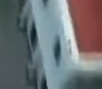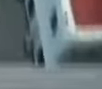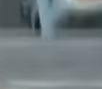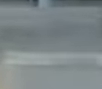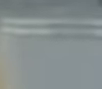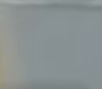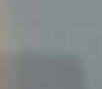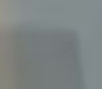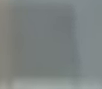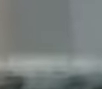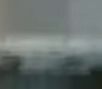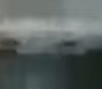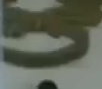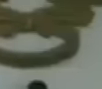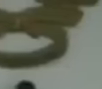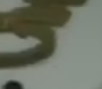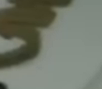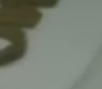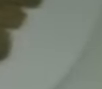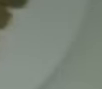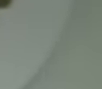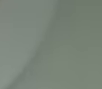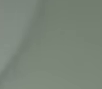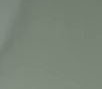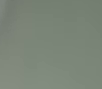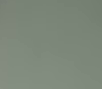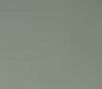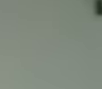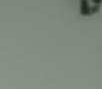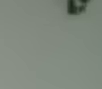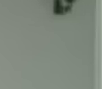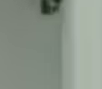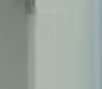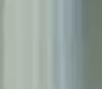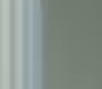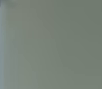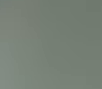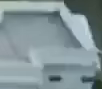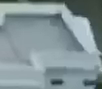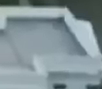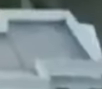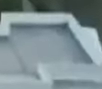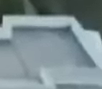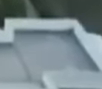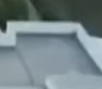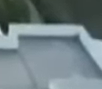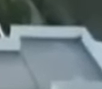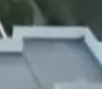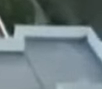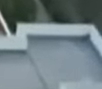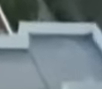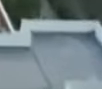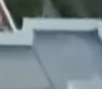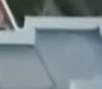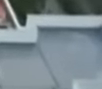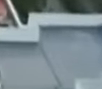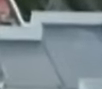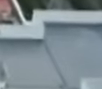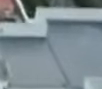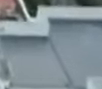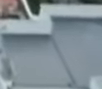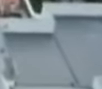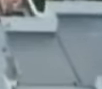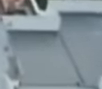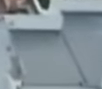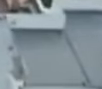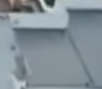elabore, publique o distribuya mapas, planos o cartas que lo omitan. Además, destacar que en una de las disposiciones transitorias